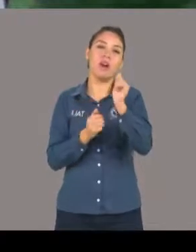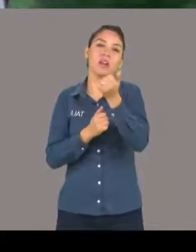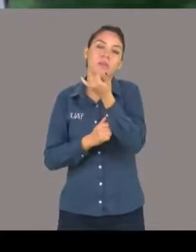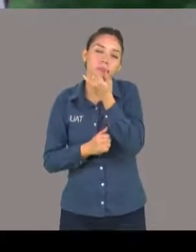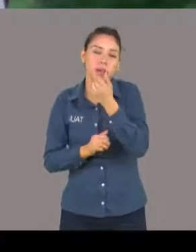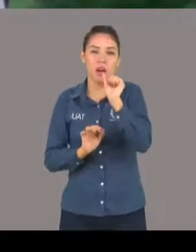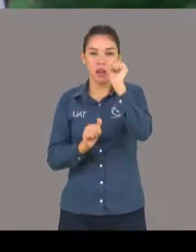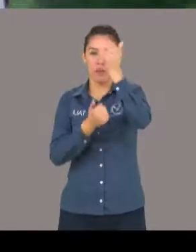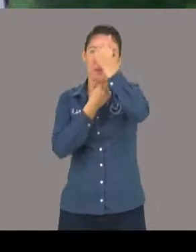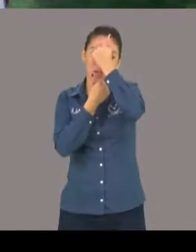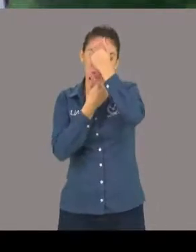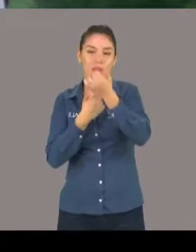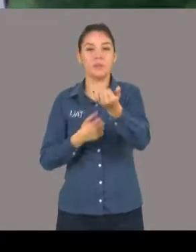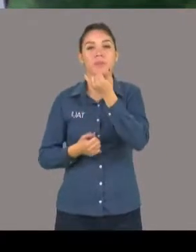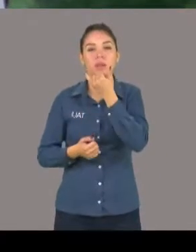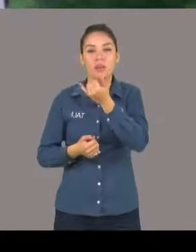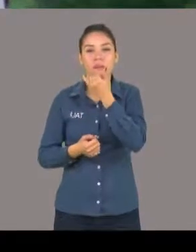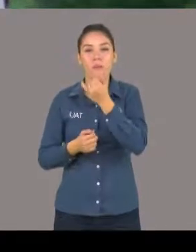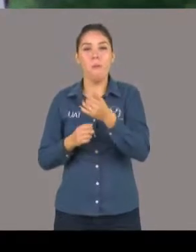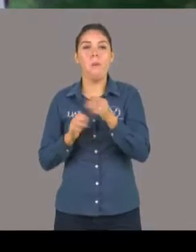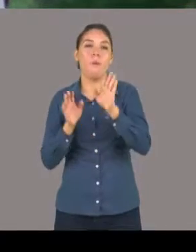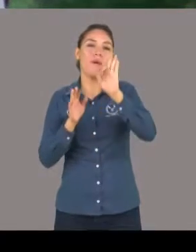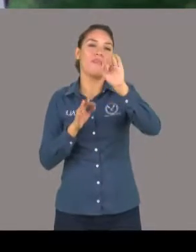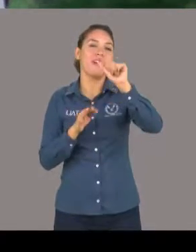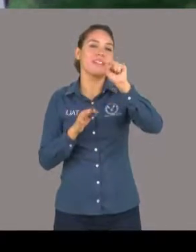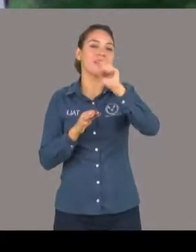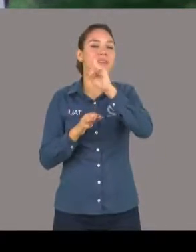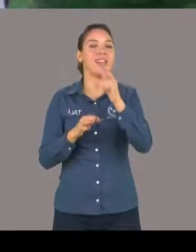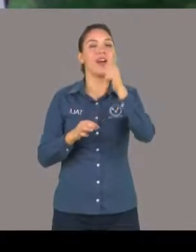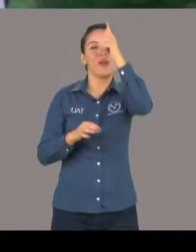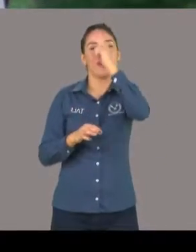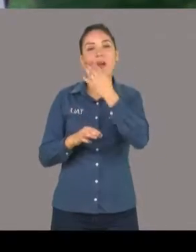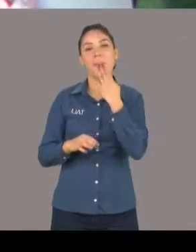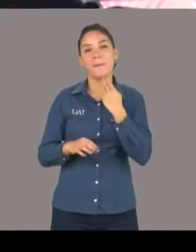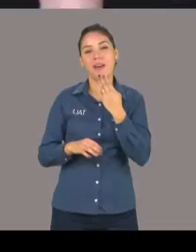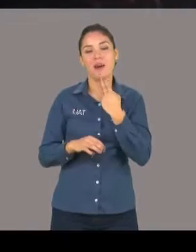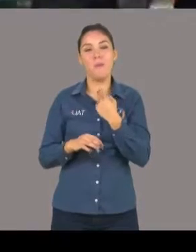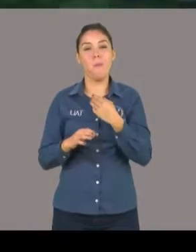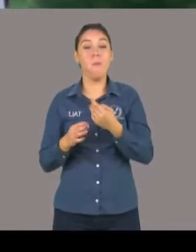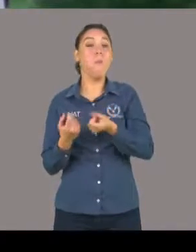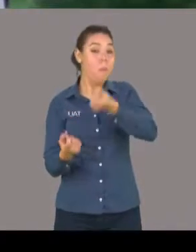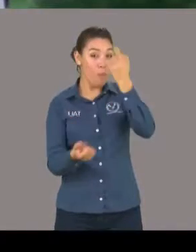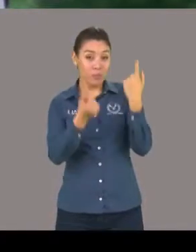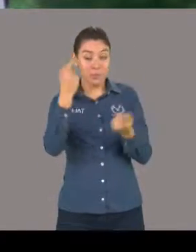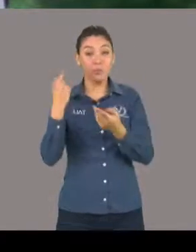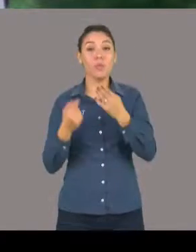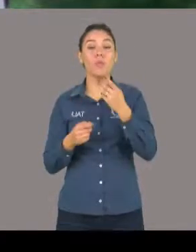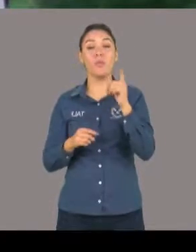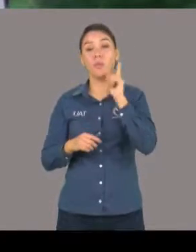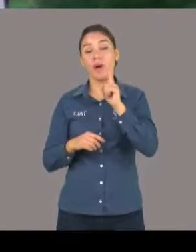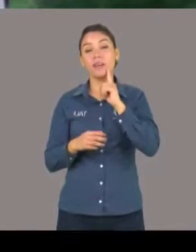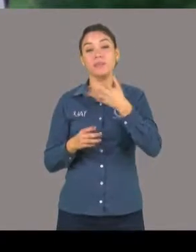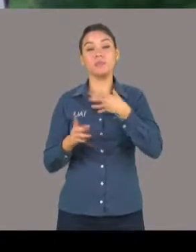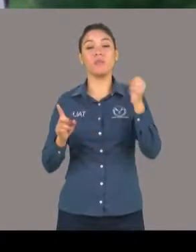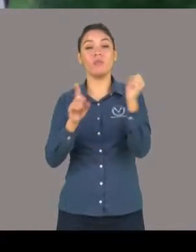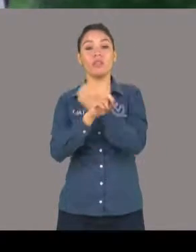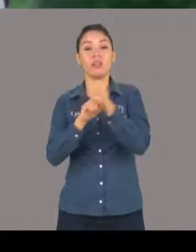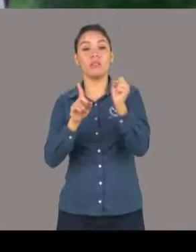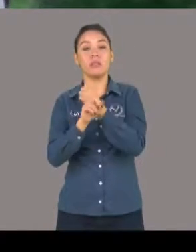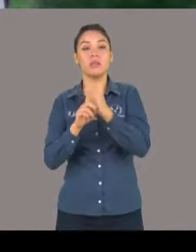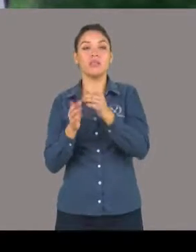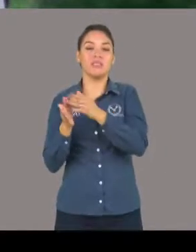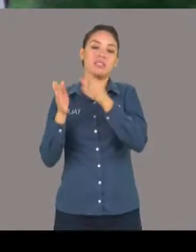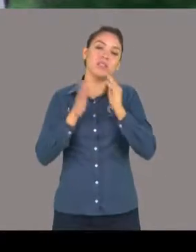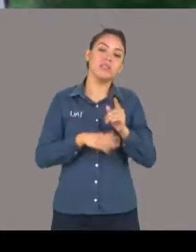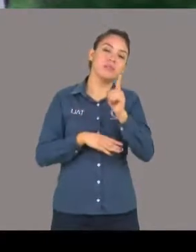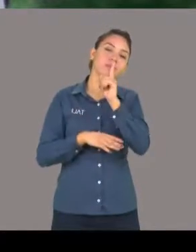arrepentimiento, le llamamos fase de luna de miel. Hay muchas mujeres que están en el ciclo de la violencia